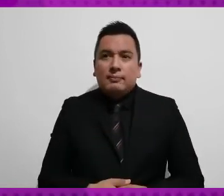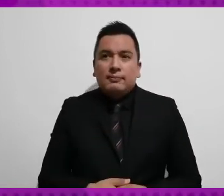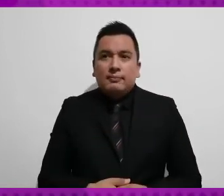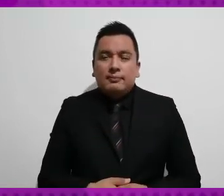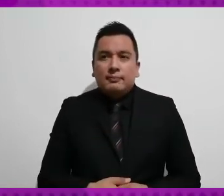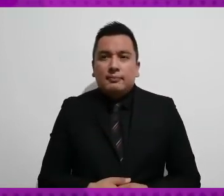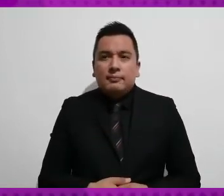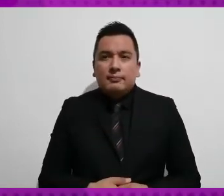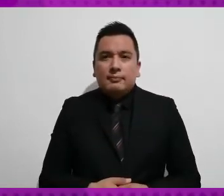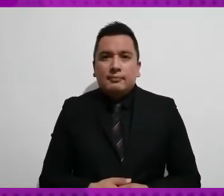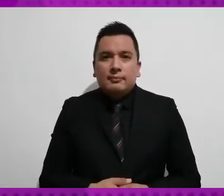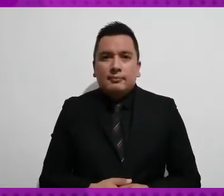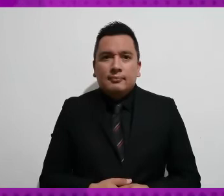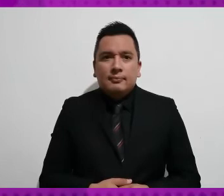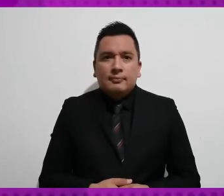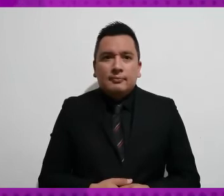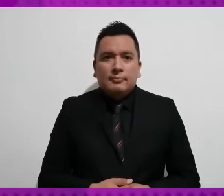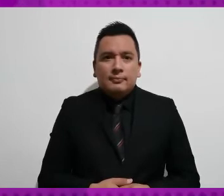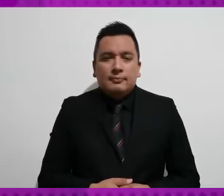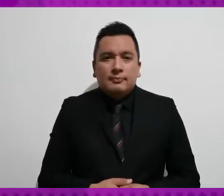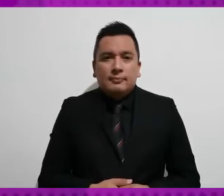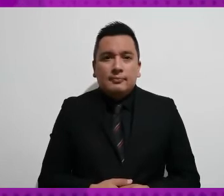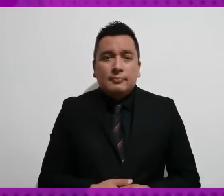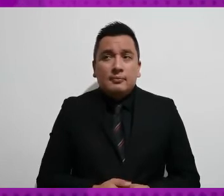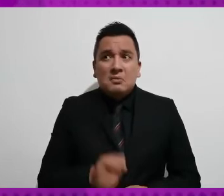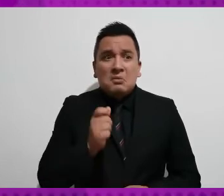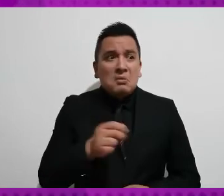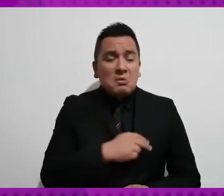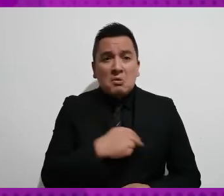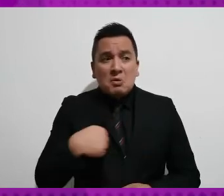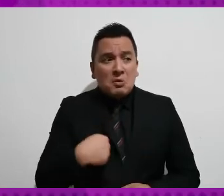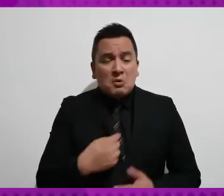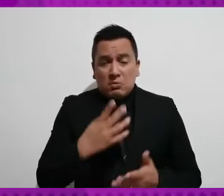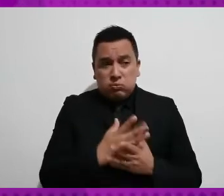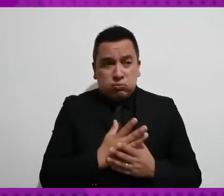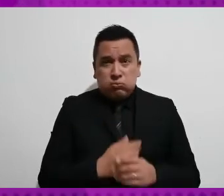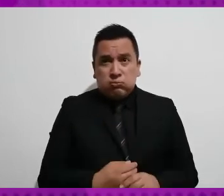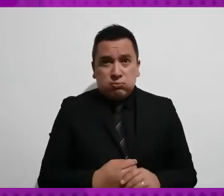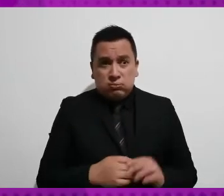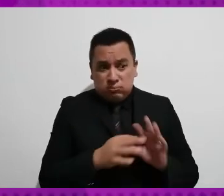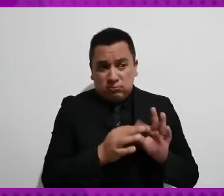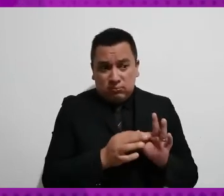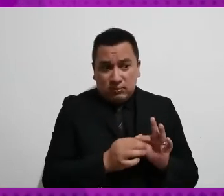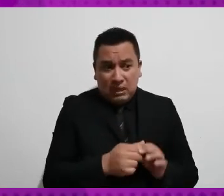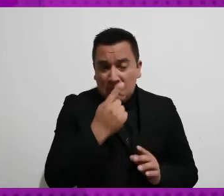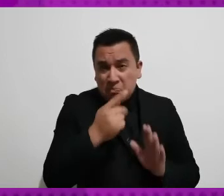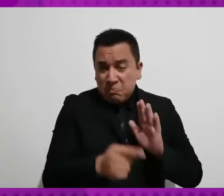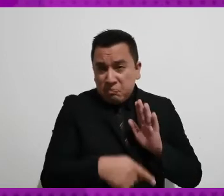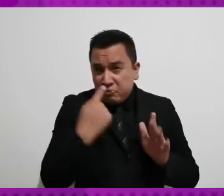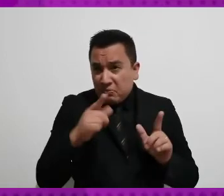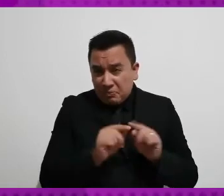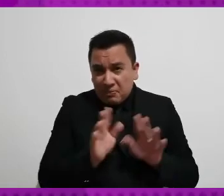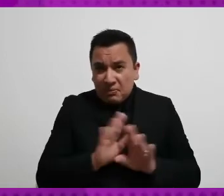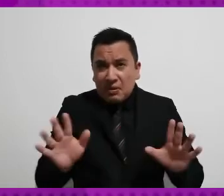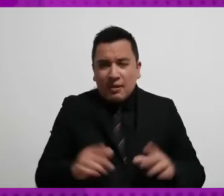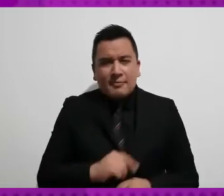solamente son prácticas, no solamente son estas medidas de nivelación que vamos a adoptar el día de la jornada electoral, sino